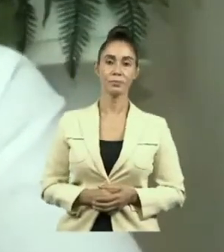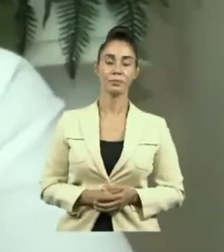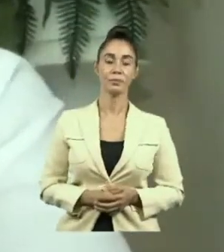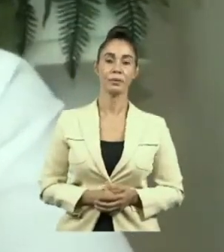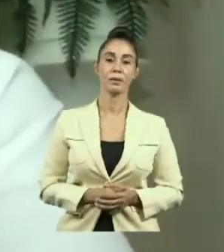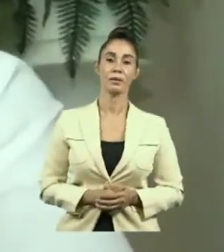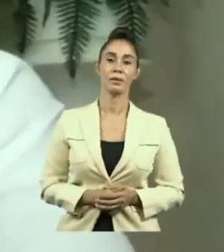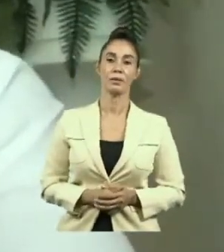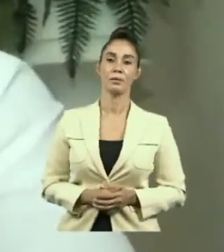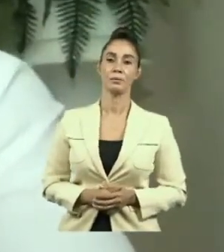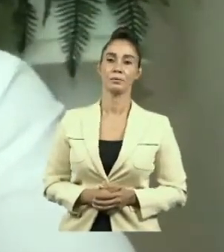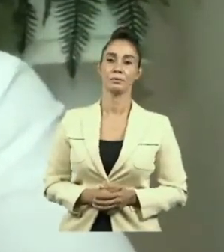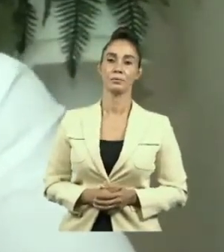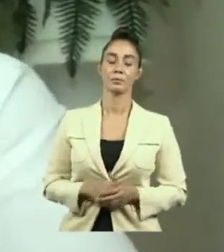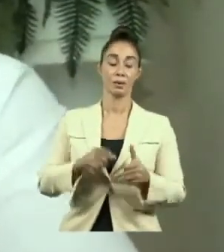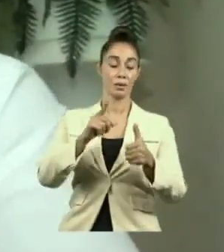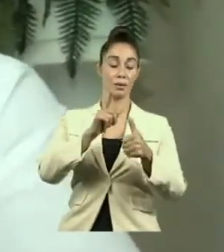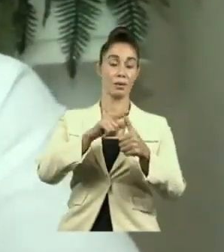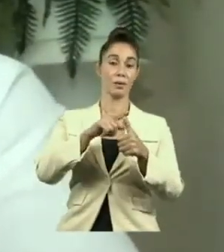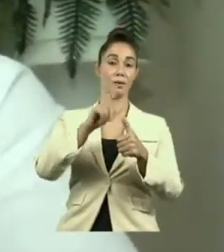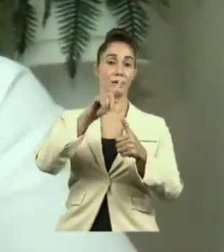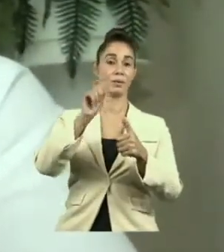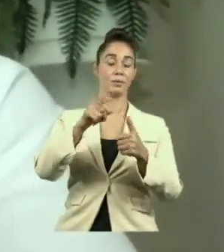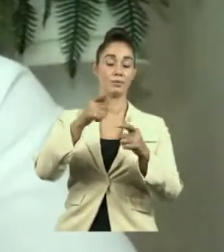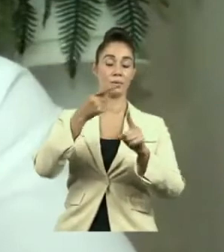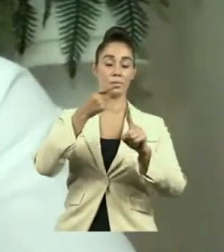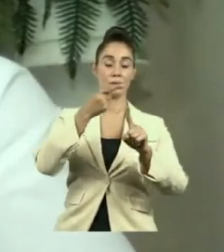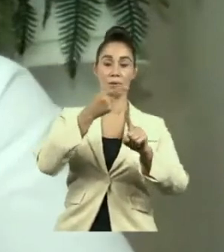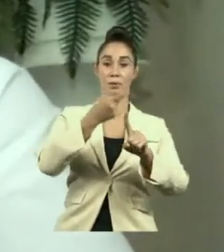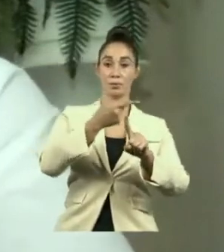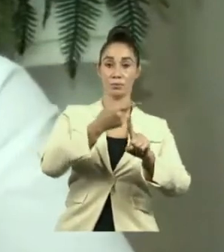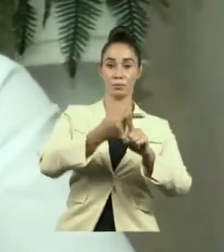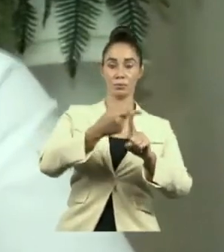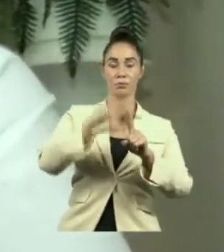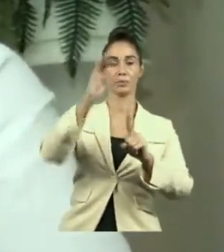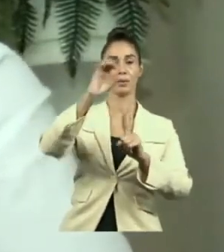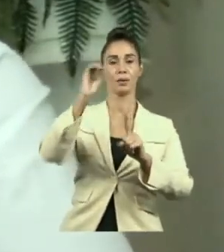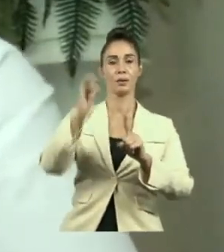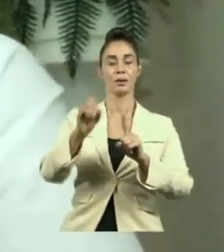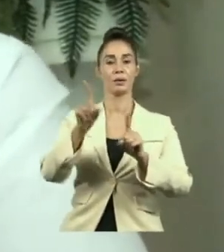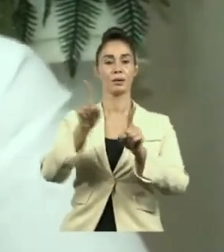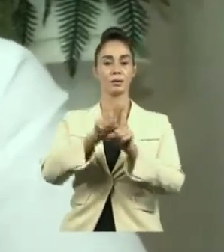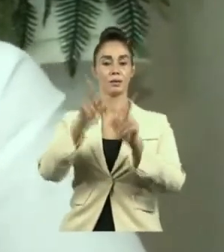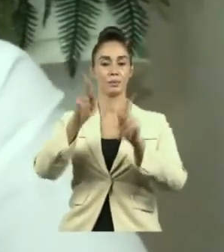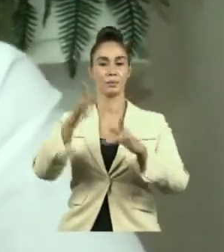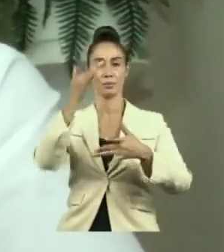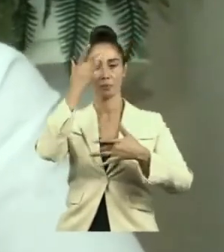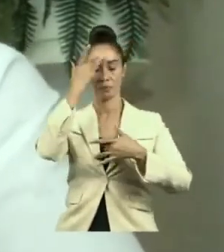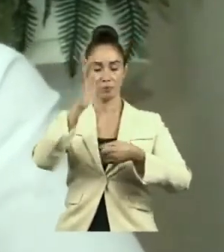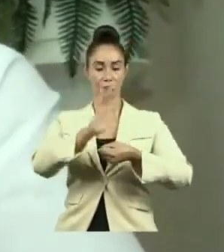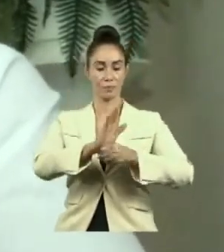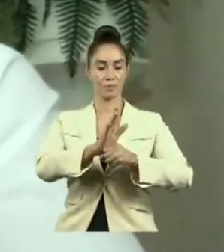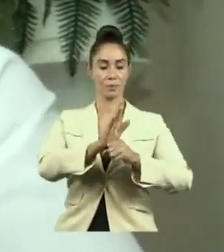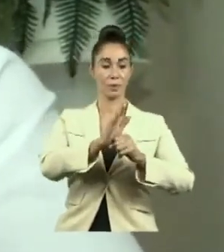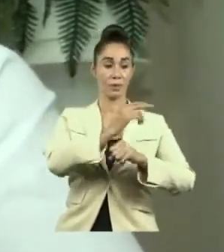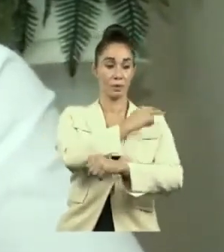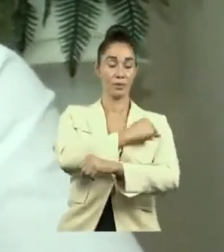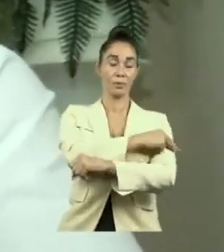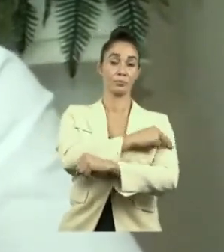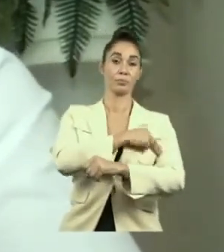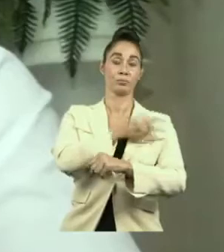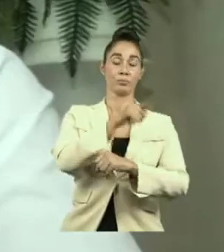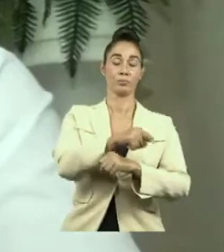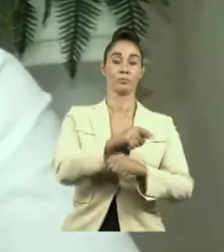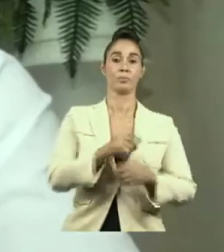ver las tasas de positividad pero mucho más el número de casos que requieren hospitalización sin duda uno de los parámetros